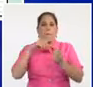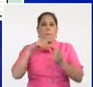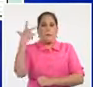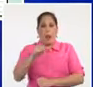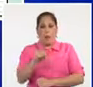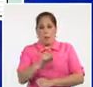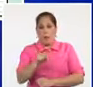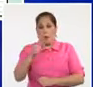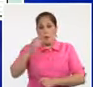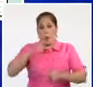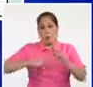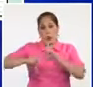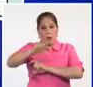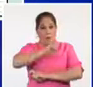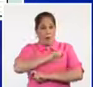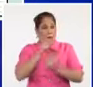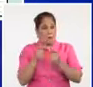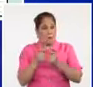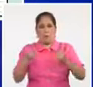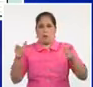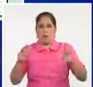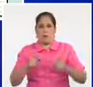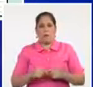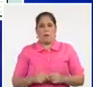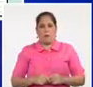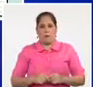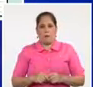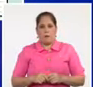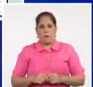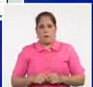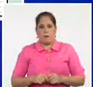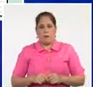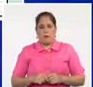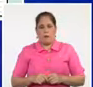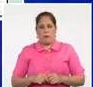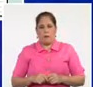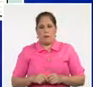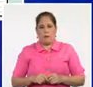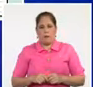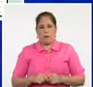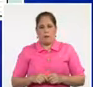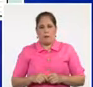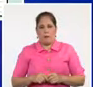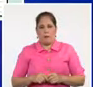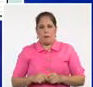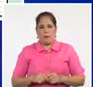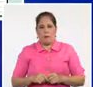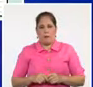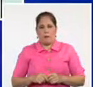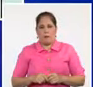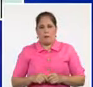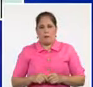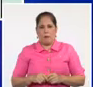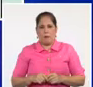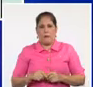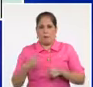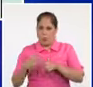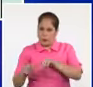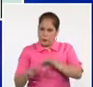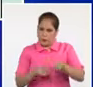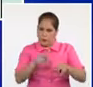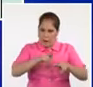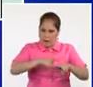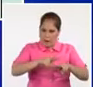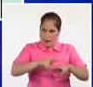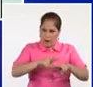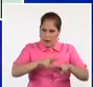Contramaestre son los de mayor complejidad desde el punto de vista epidemiológico. Y La Habana, que la pusimos